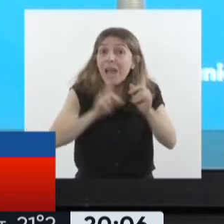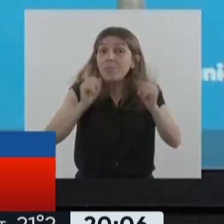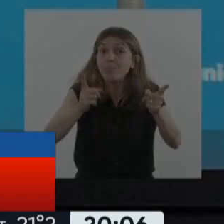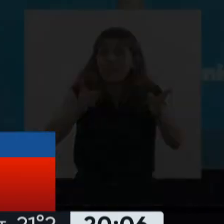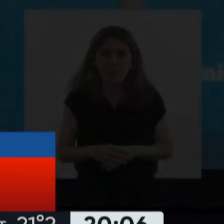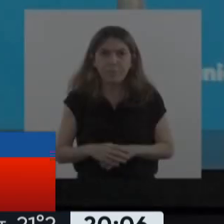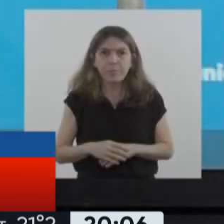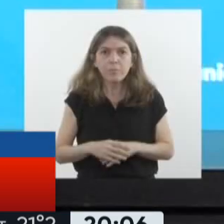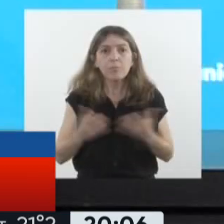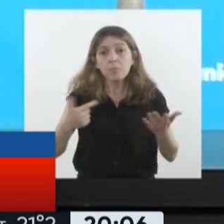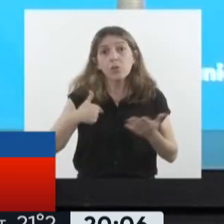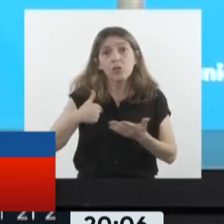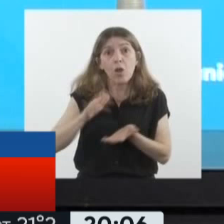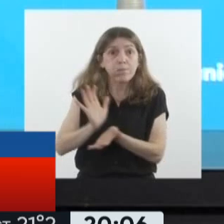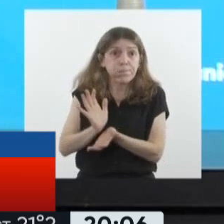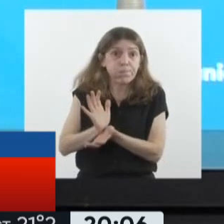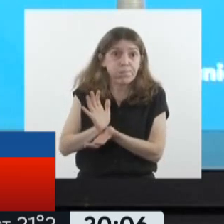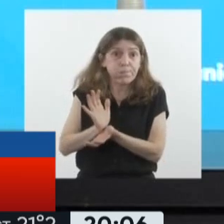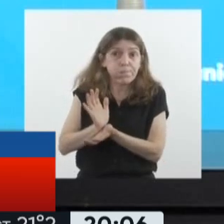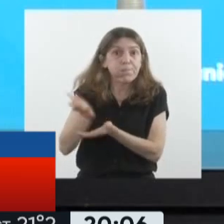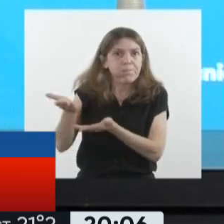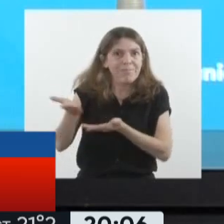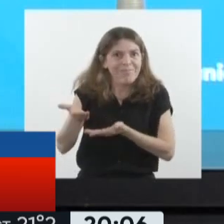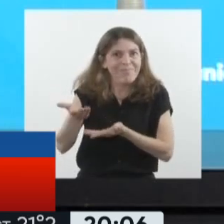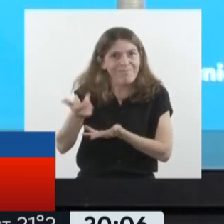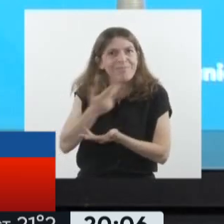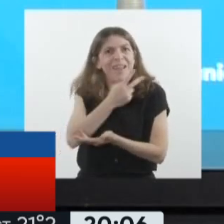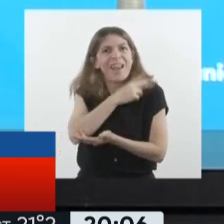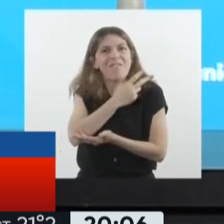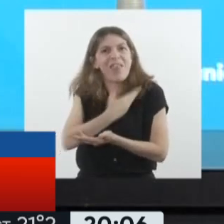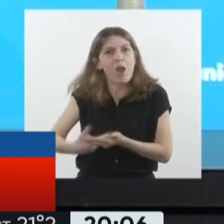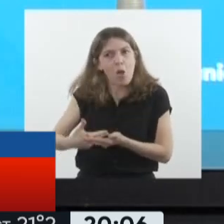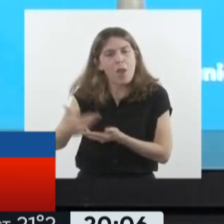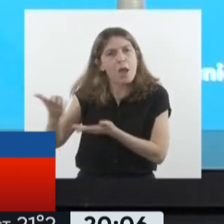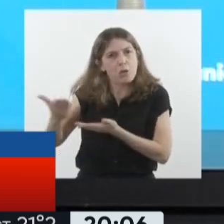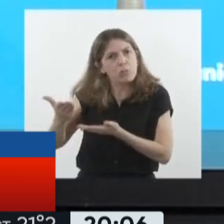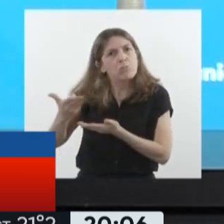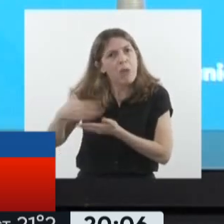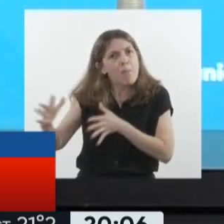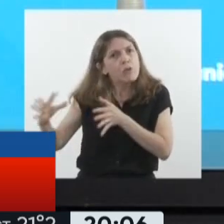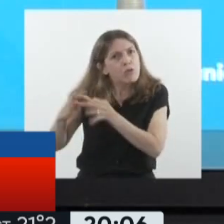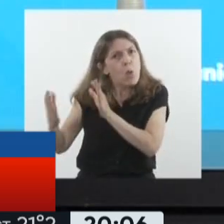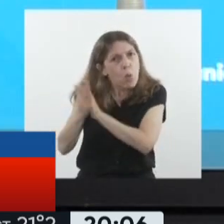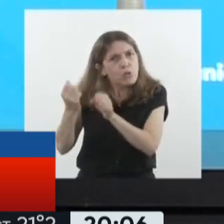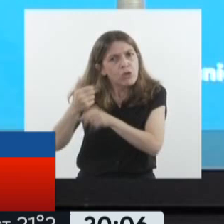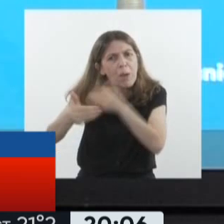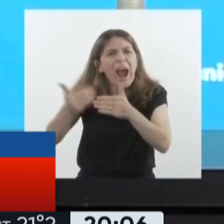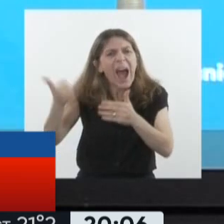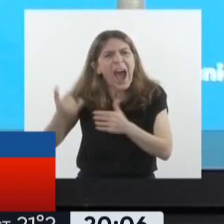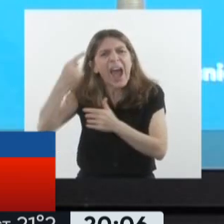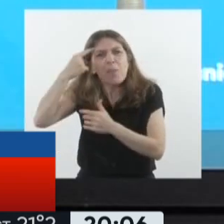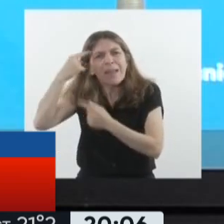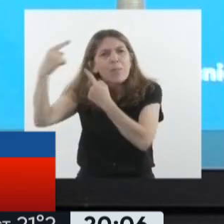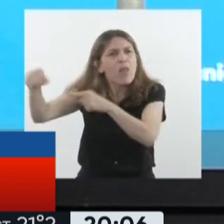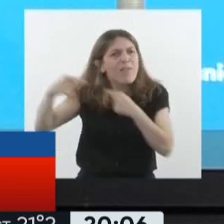circulación presente. Yo le invité al jefe de gobierno a seguir trabajando juntos, más allá de las diferencias.